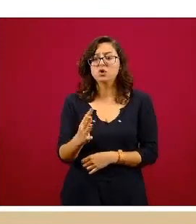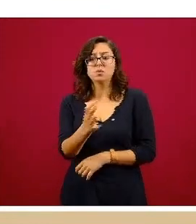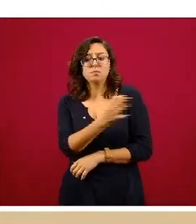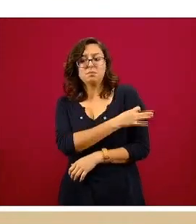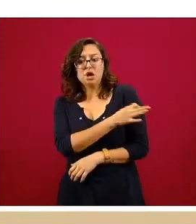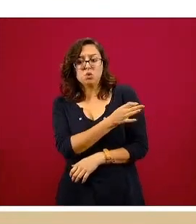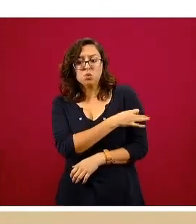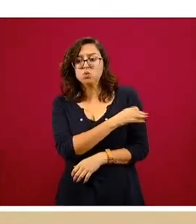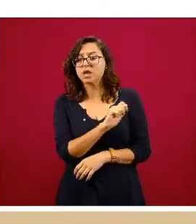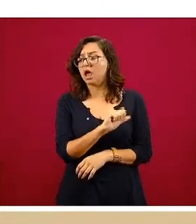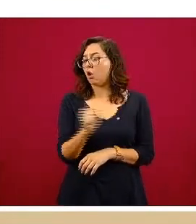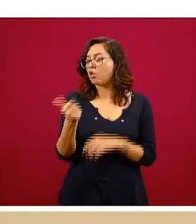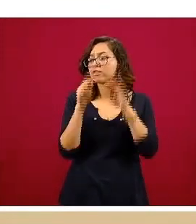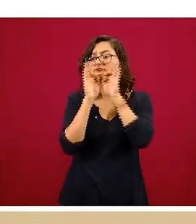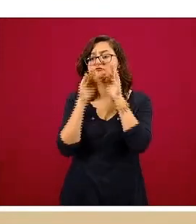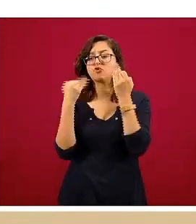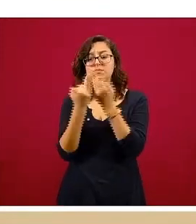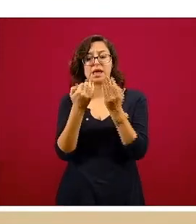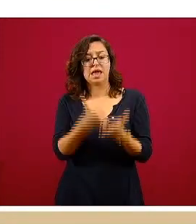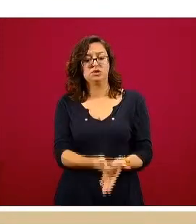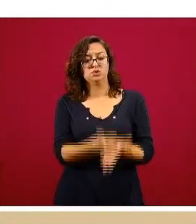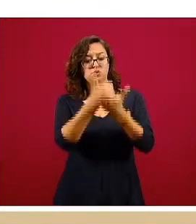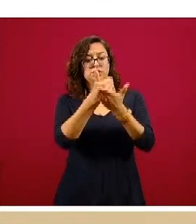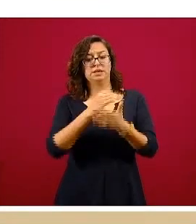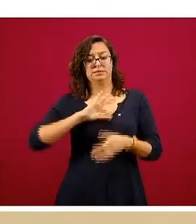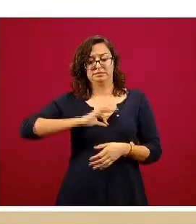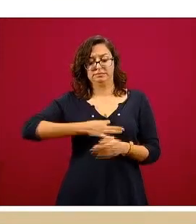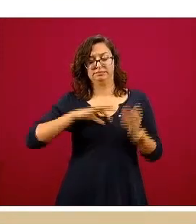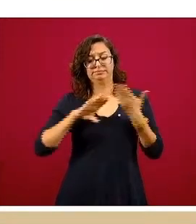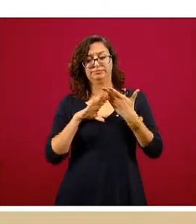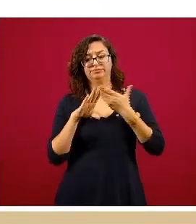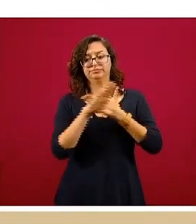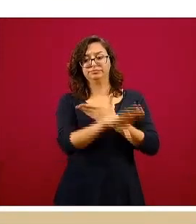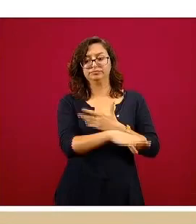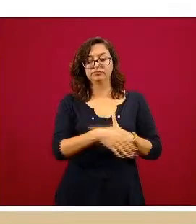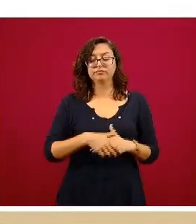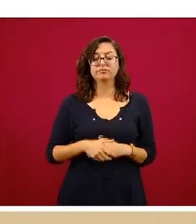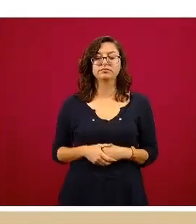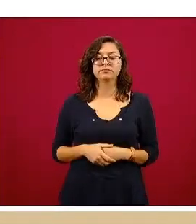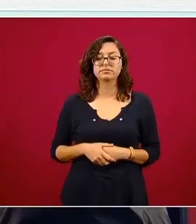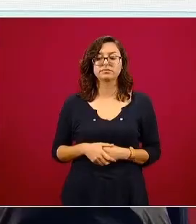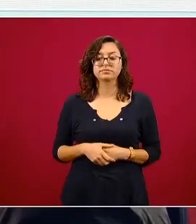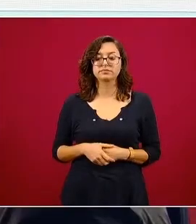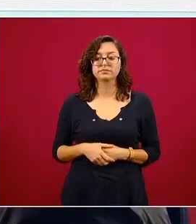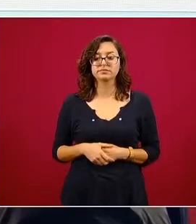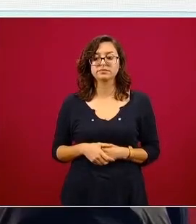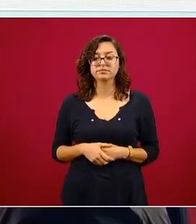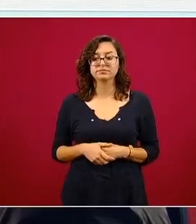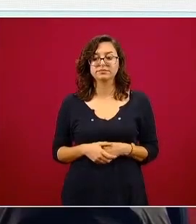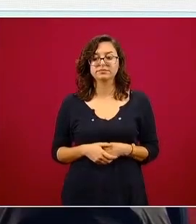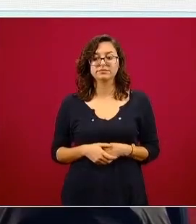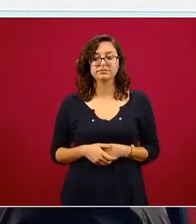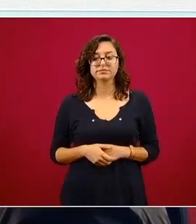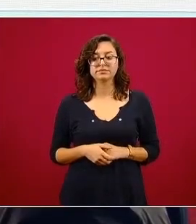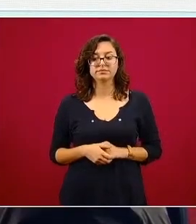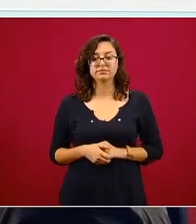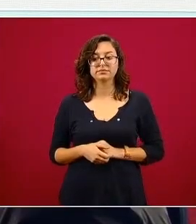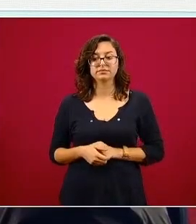vacunas u otras cosas que nos ayuden a prevenir la enfermedad. La siguiente, por favor.